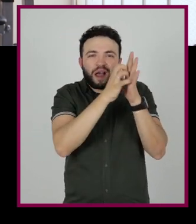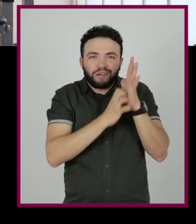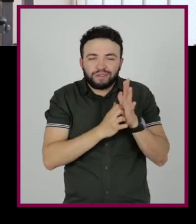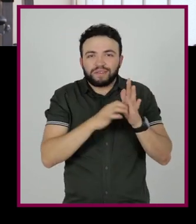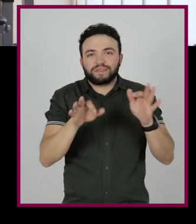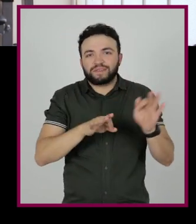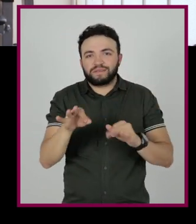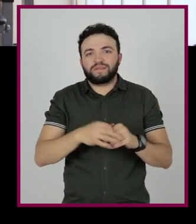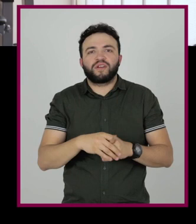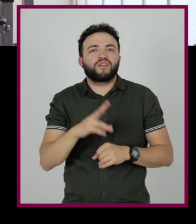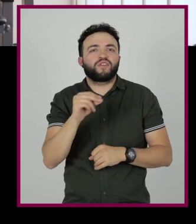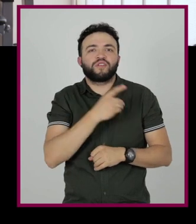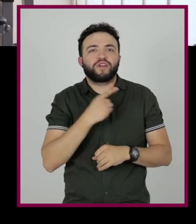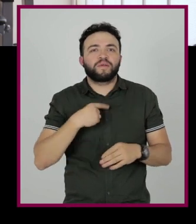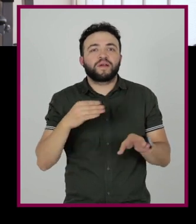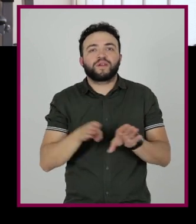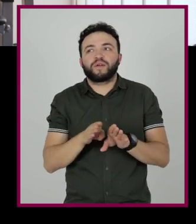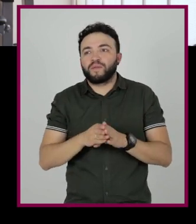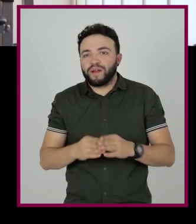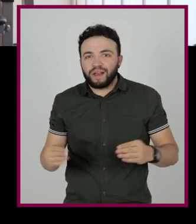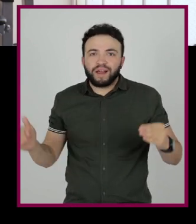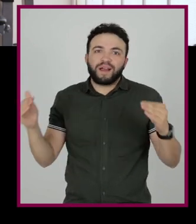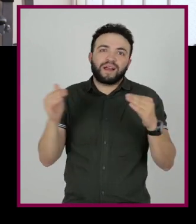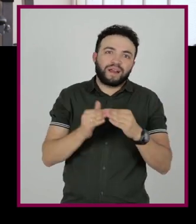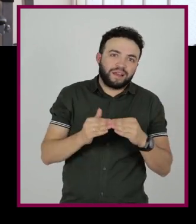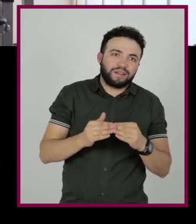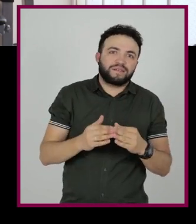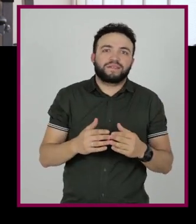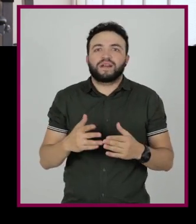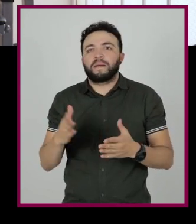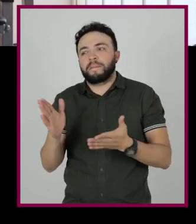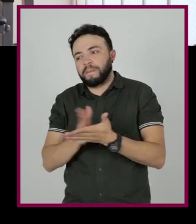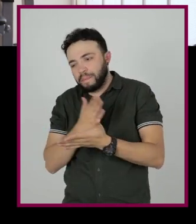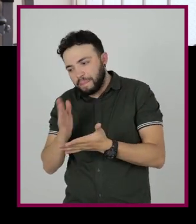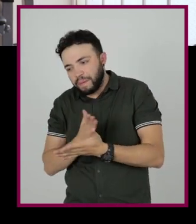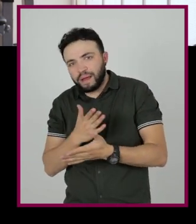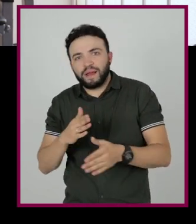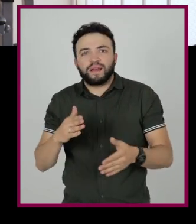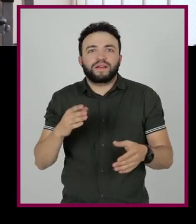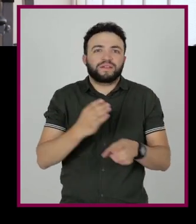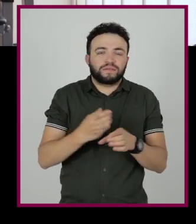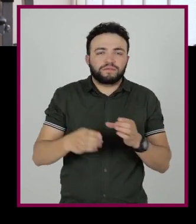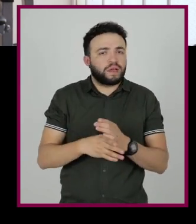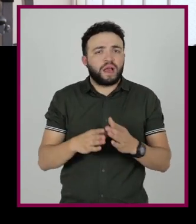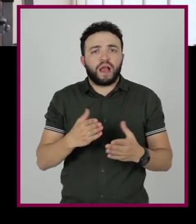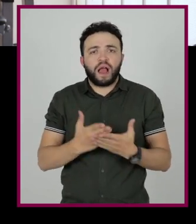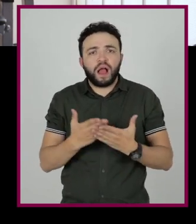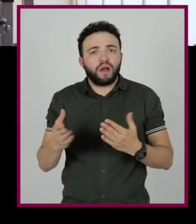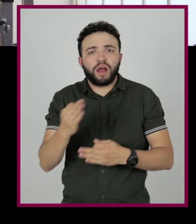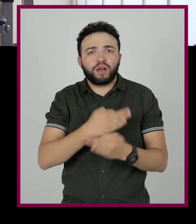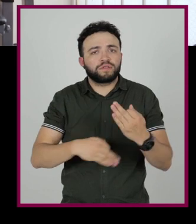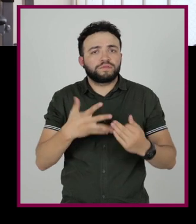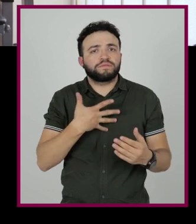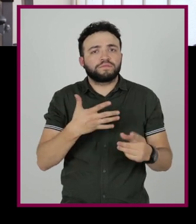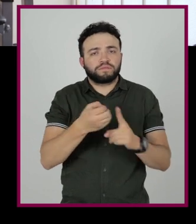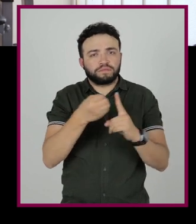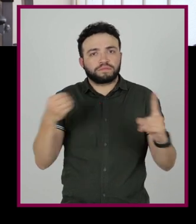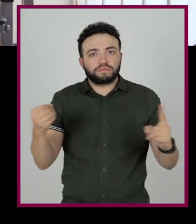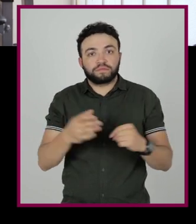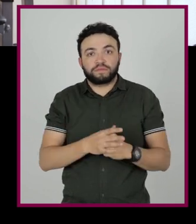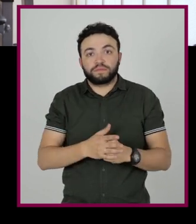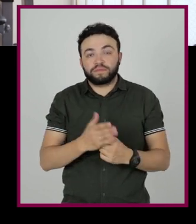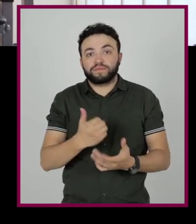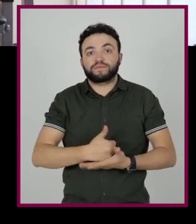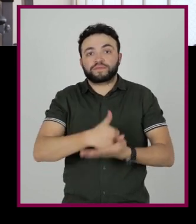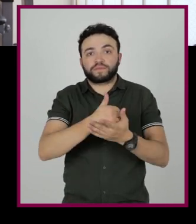de la chamba. Ya no tendrás que estar comparando desesperado entre papeles. No, ahora todo estará organizado.